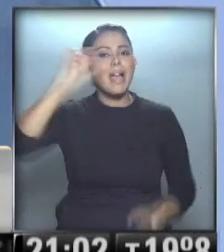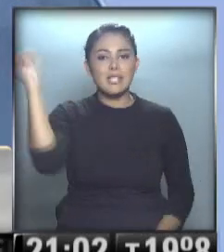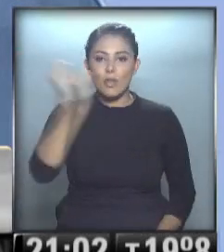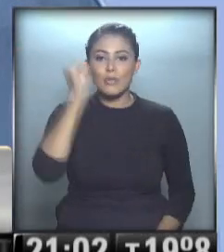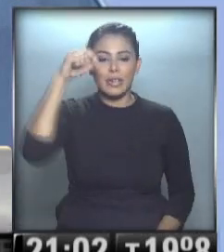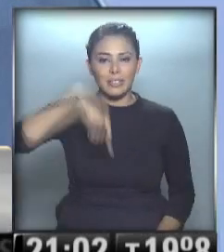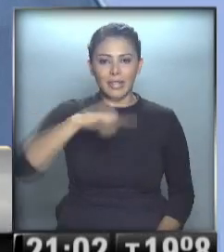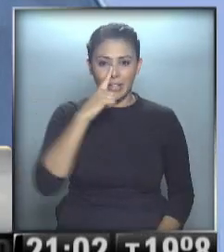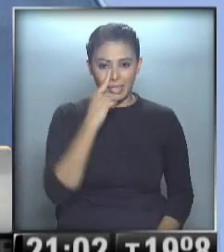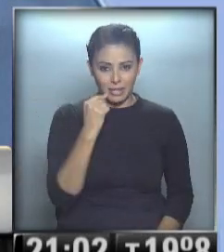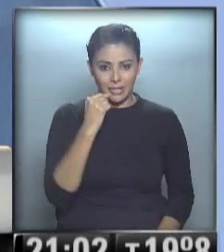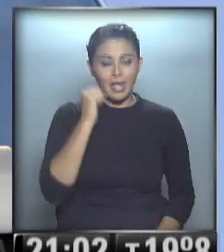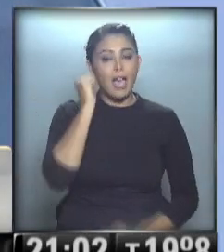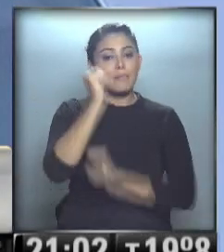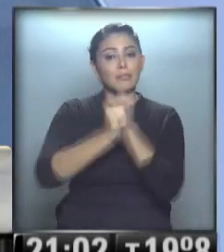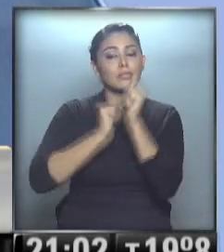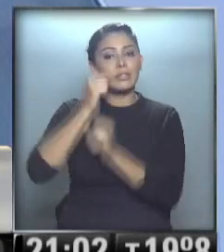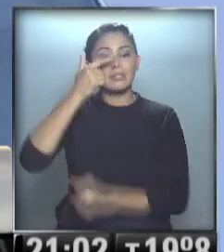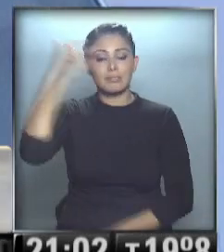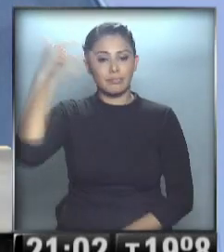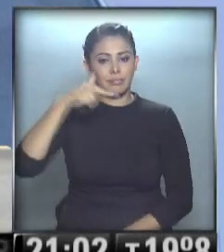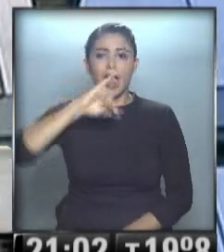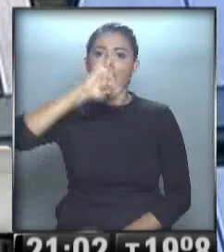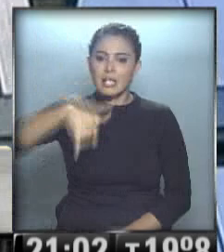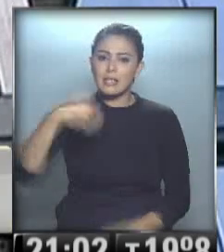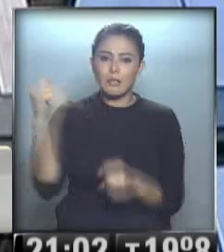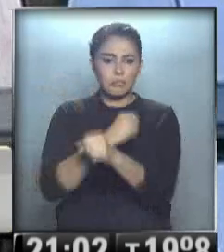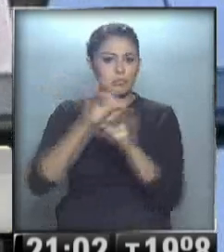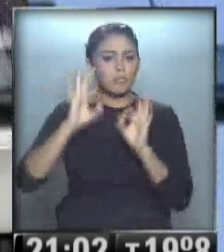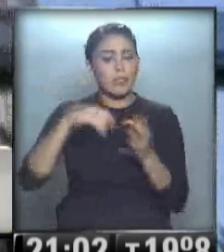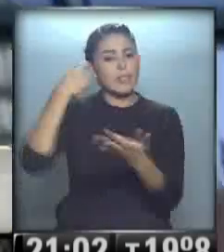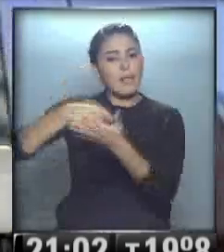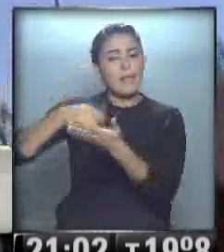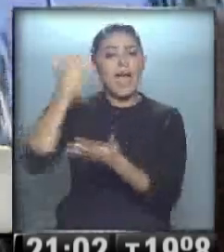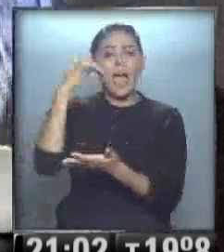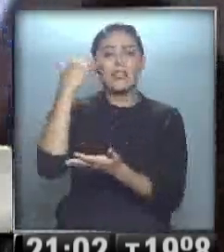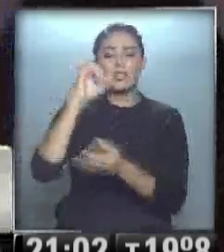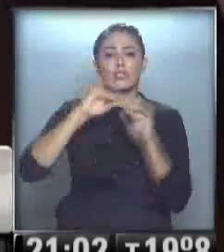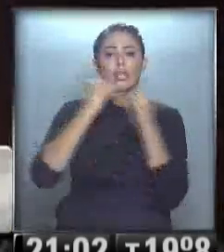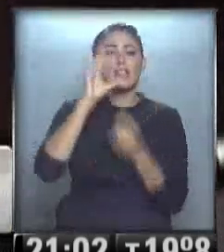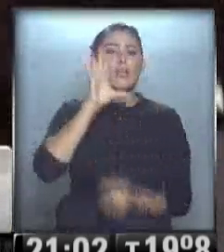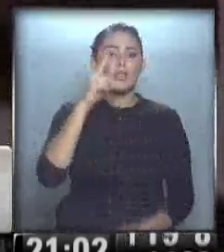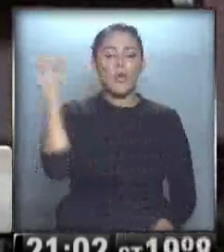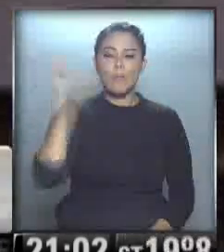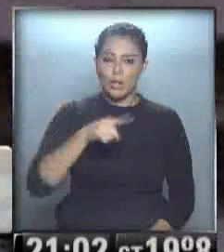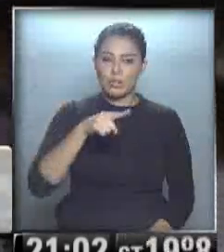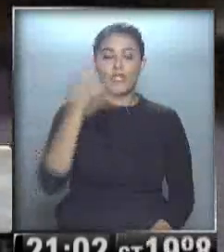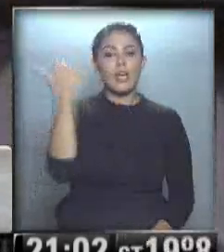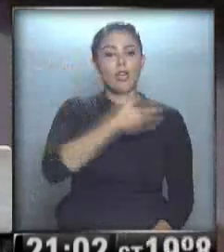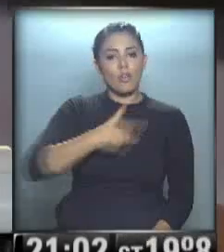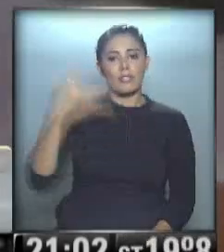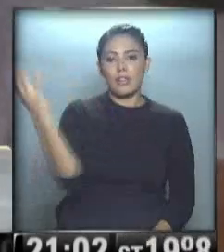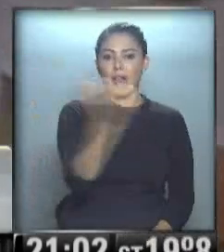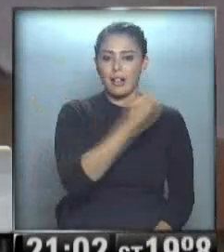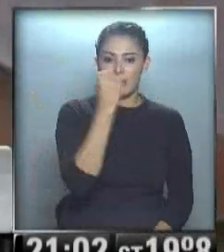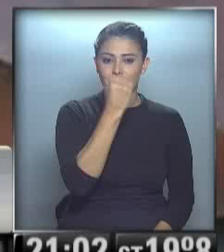importantes de la jornada. La petrolera Repsol aprobó el acuerdo de compensación por las acciones del 51% expropiadas por la